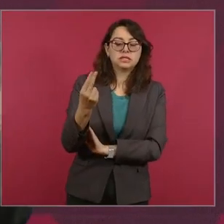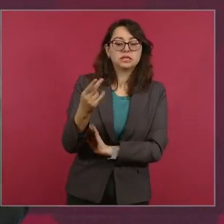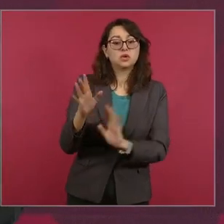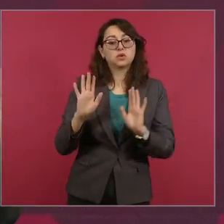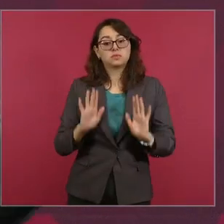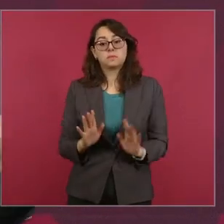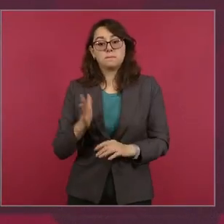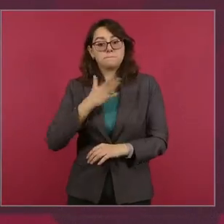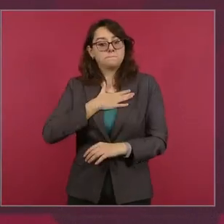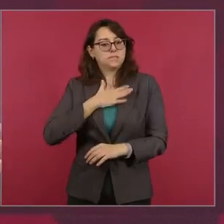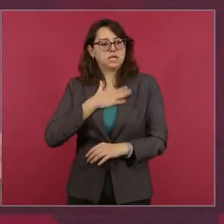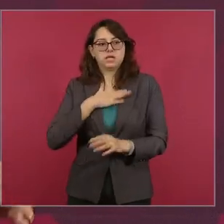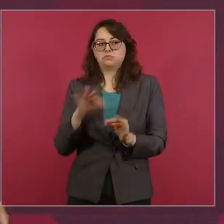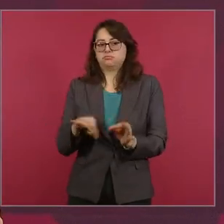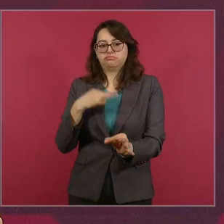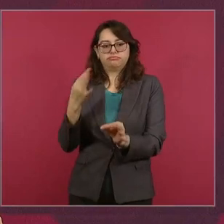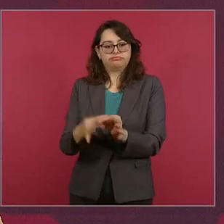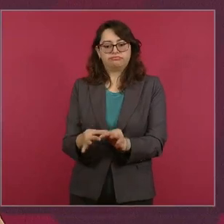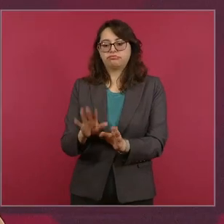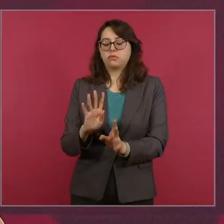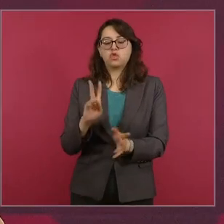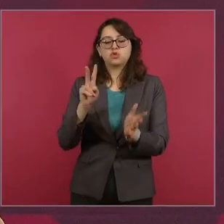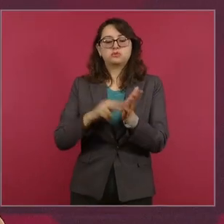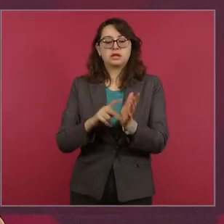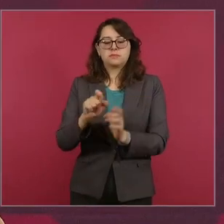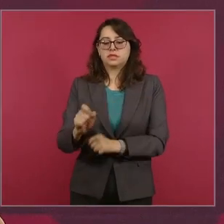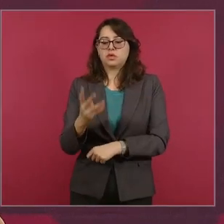ya este es el último de nosotros.